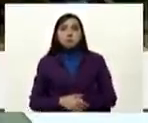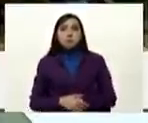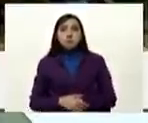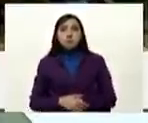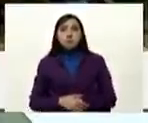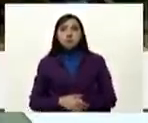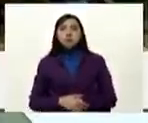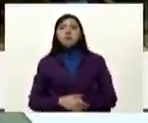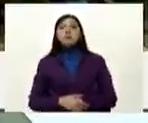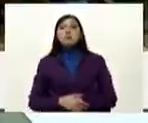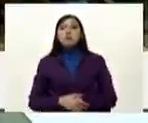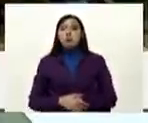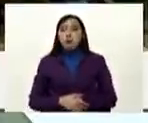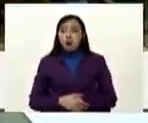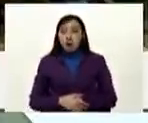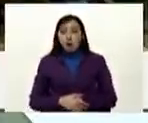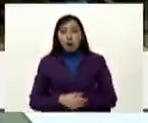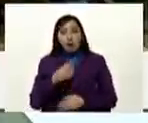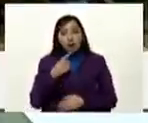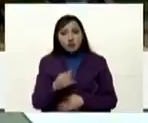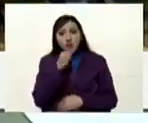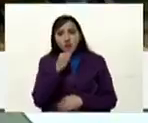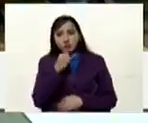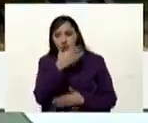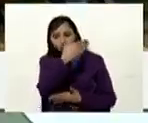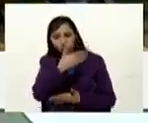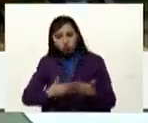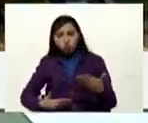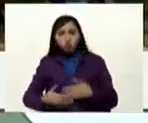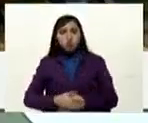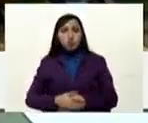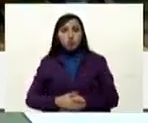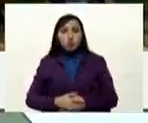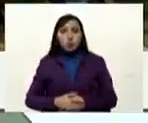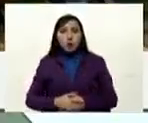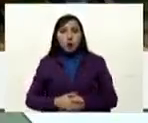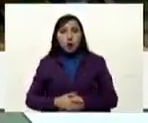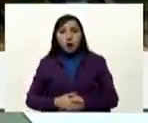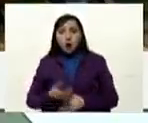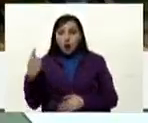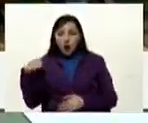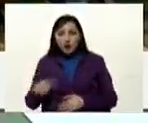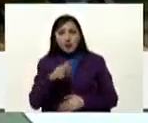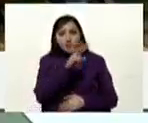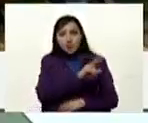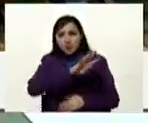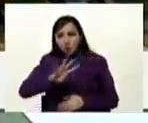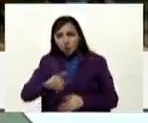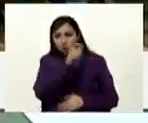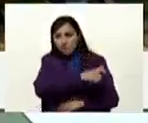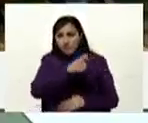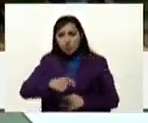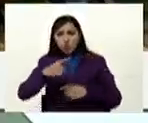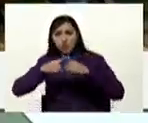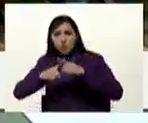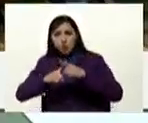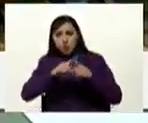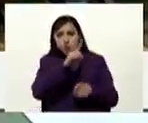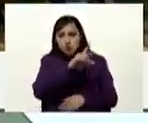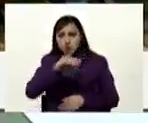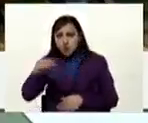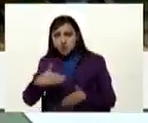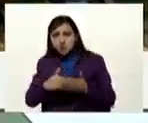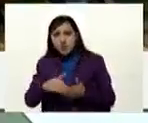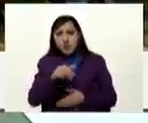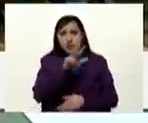Nos llevaron, como dice el informe, el promedio que teníamos de 24 casos por 100.000 a